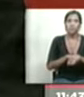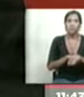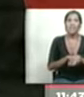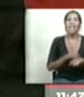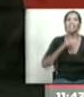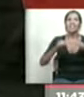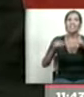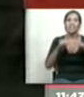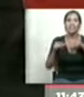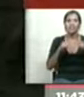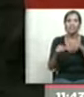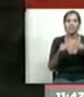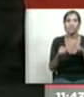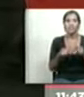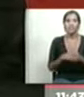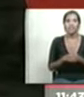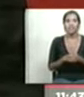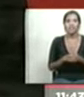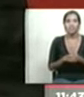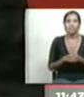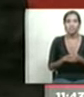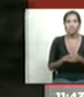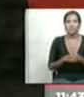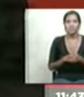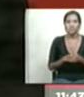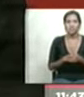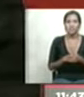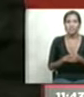de Sunagro en Trujillo, Ronald